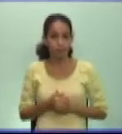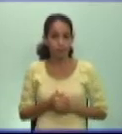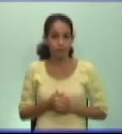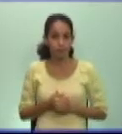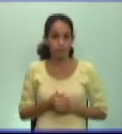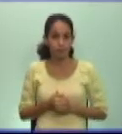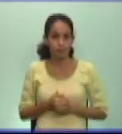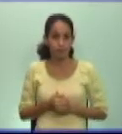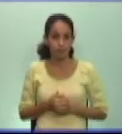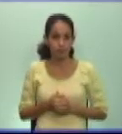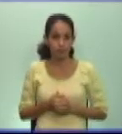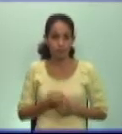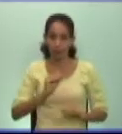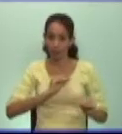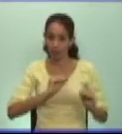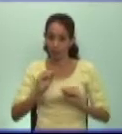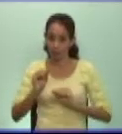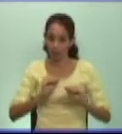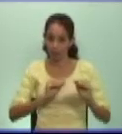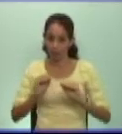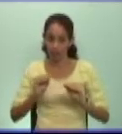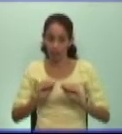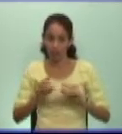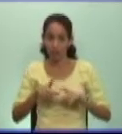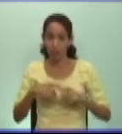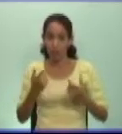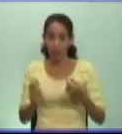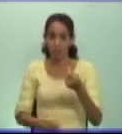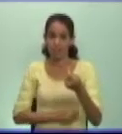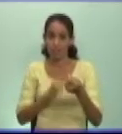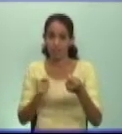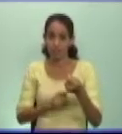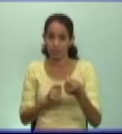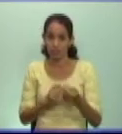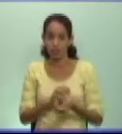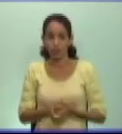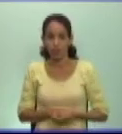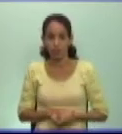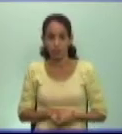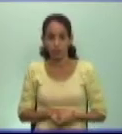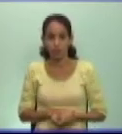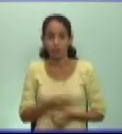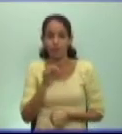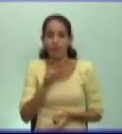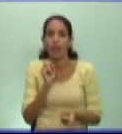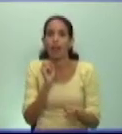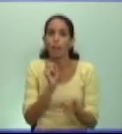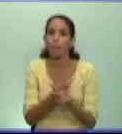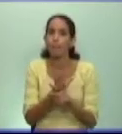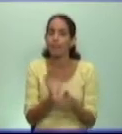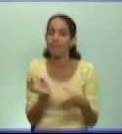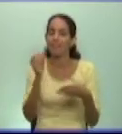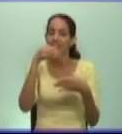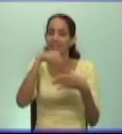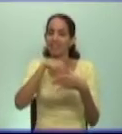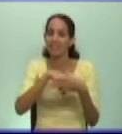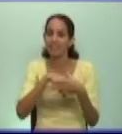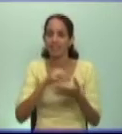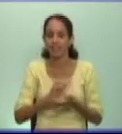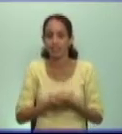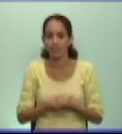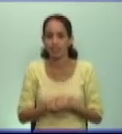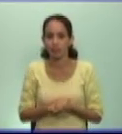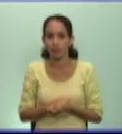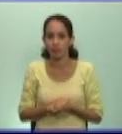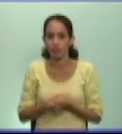guerra, de las luchas por la independencia, ya se dan todas estas realidades, ya comienza a hablarse de integración. Después, bueno, vimos a su